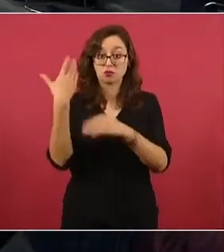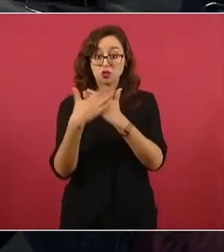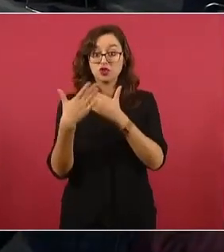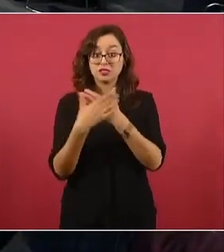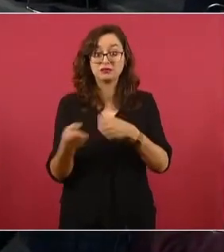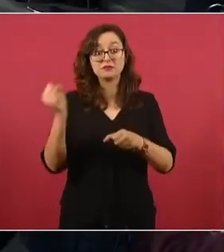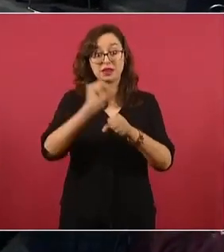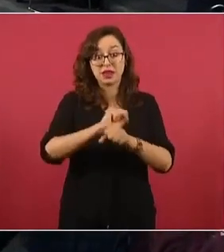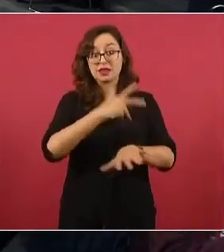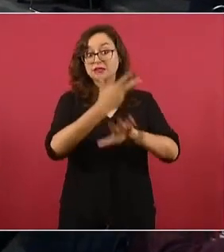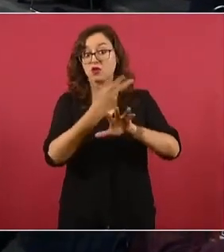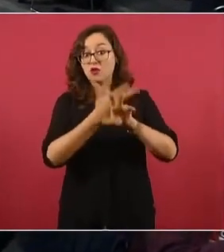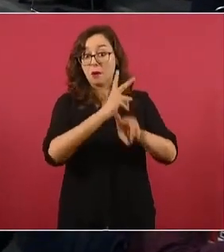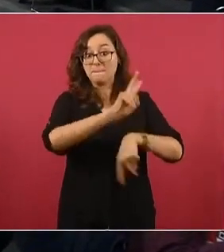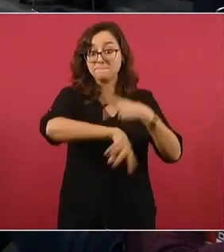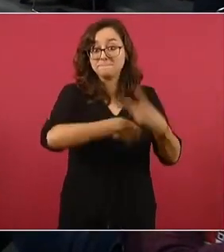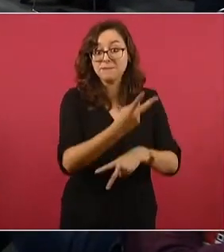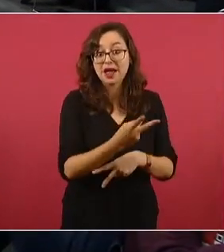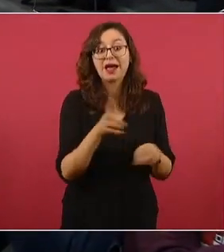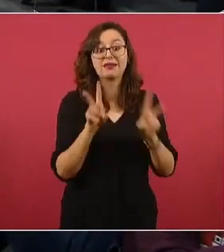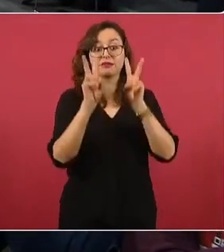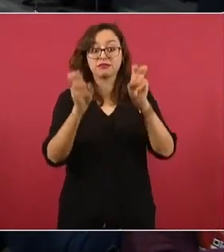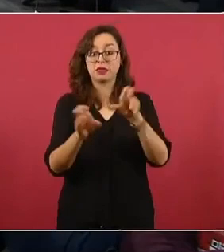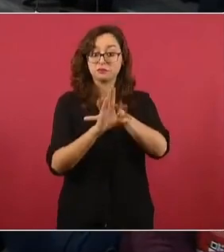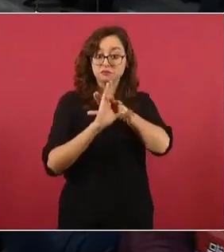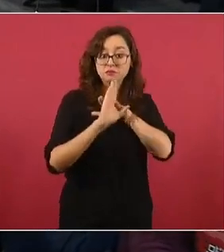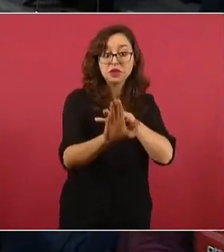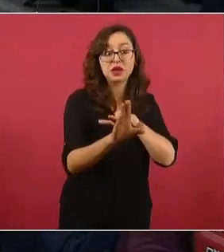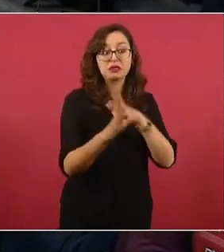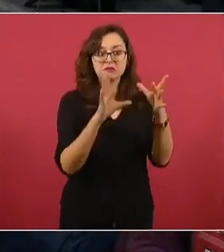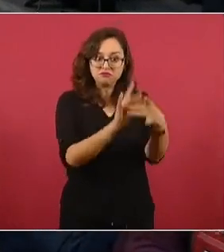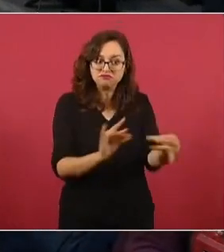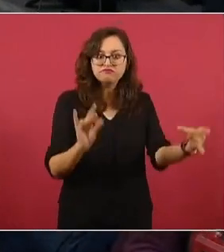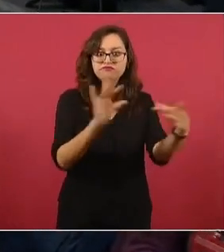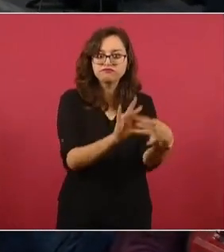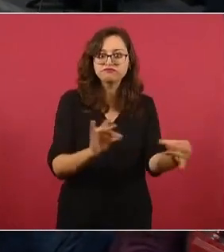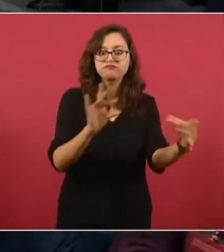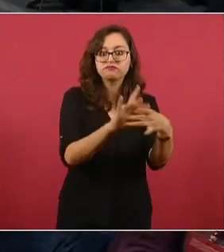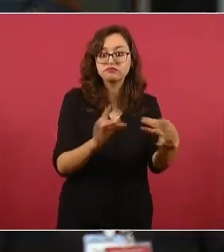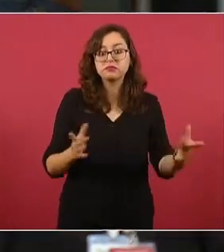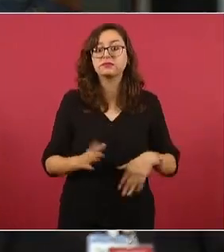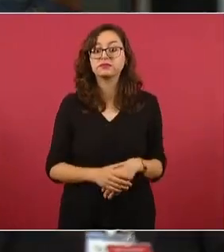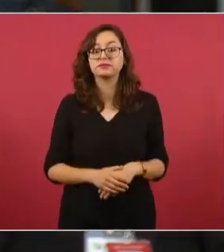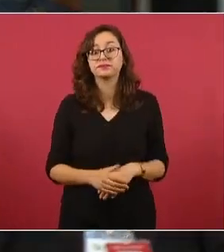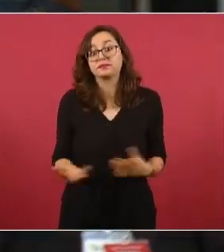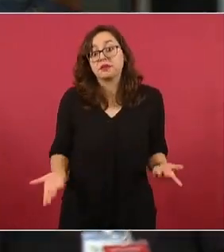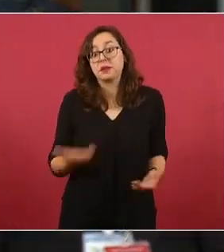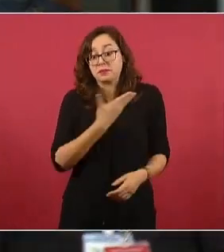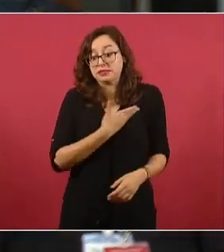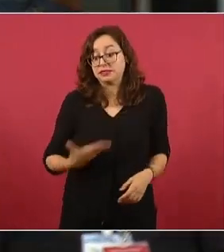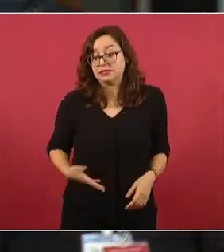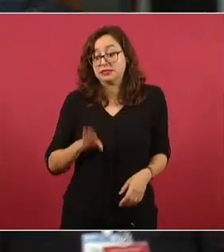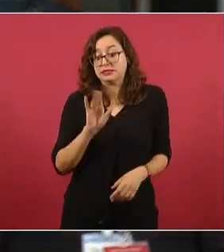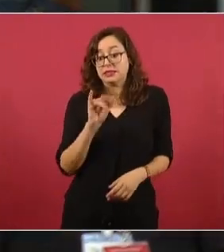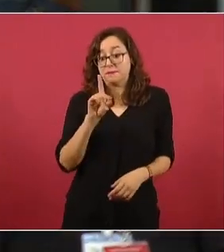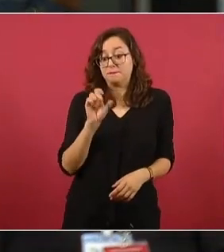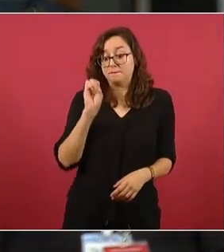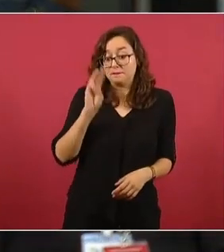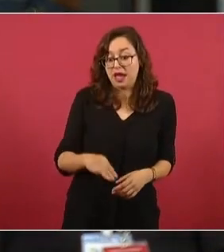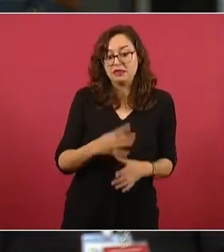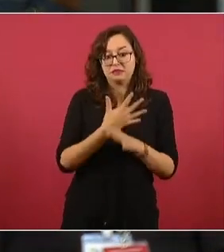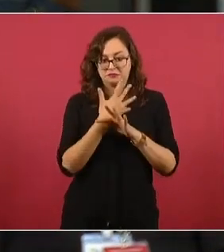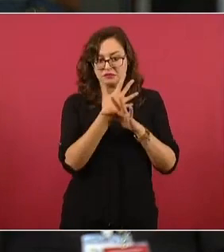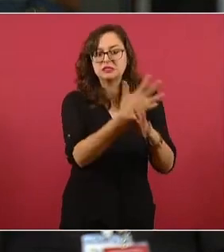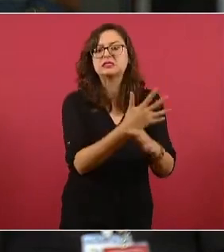Washington, hay que también hablarle claro a la gente, que por más que diga Joe Biden que va a haber reforma migratoria, por más que a usted le diga que se